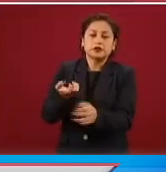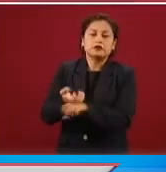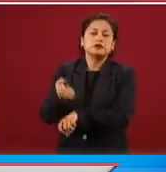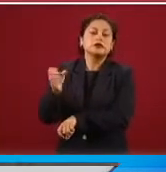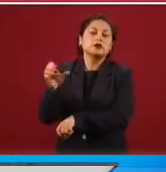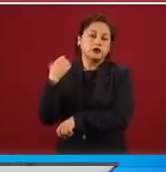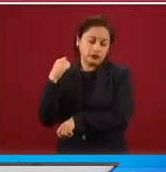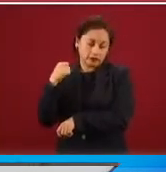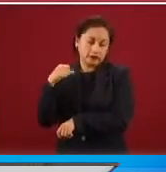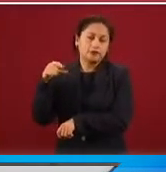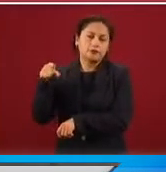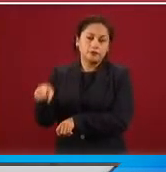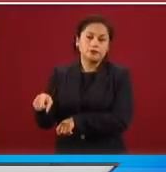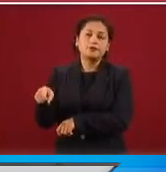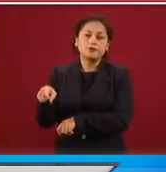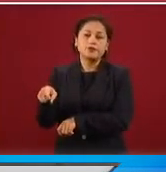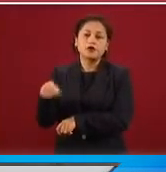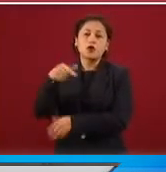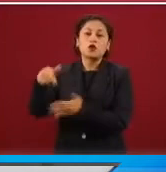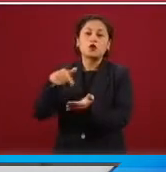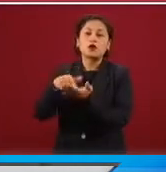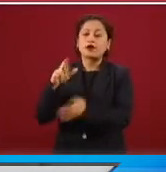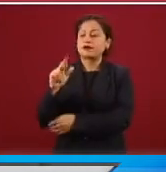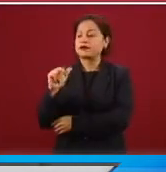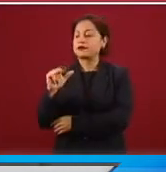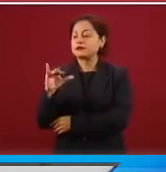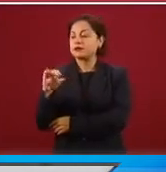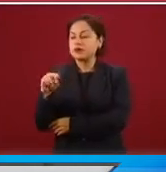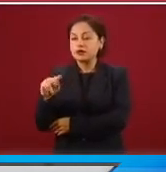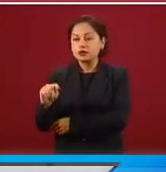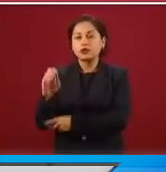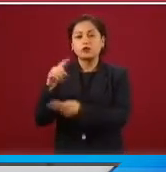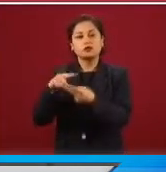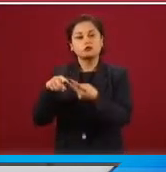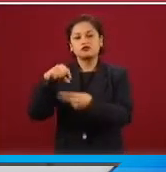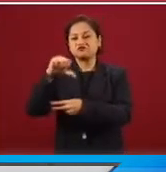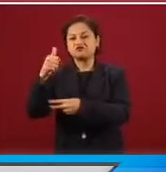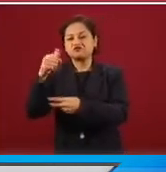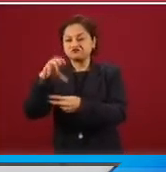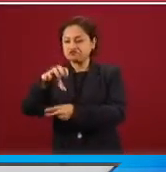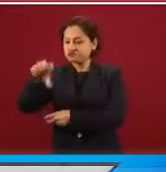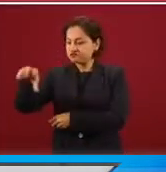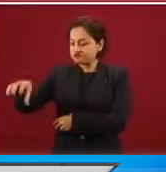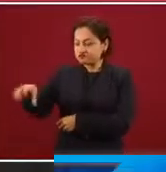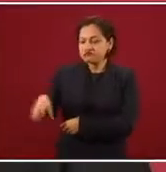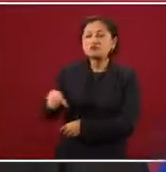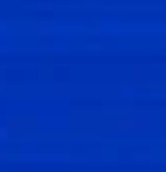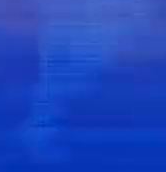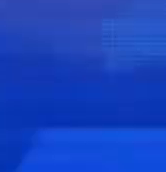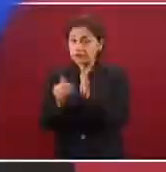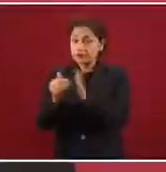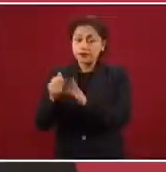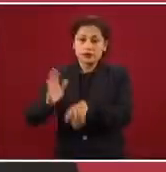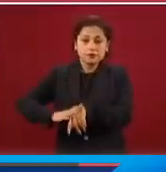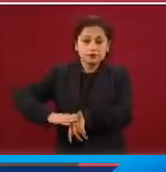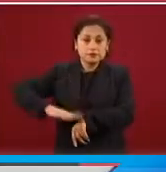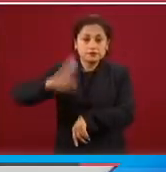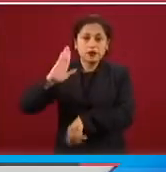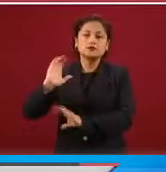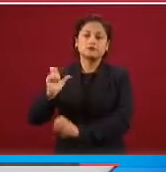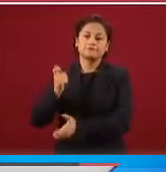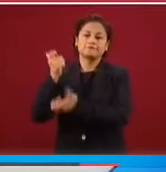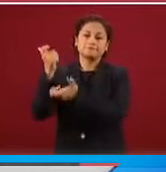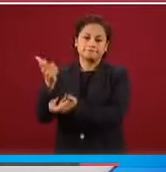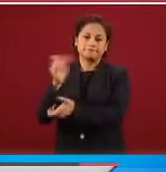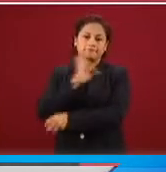del silencio cómplice de activistas que añoran el régimen neoliberal liderado por la corriente conservadora en el país.